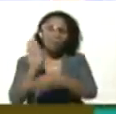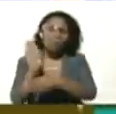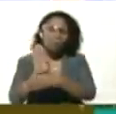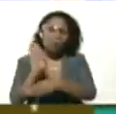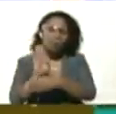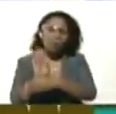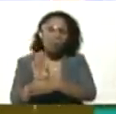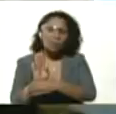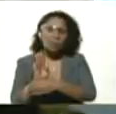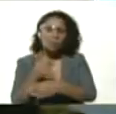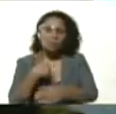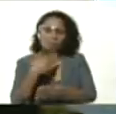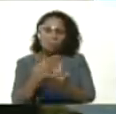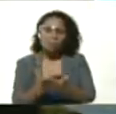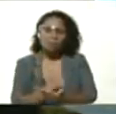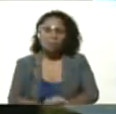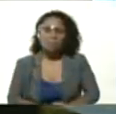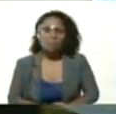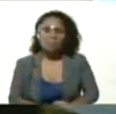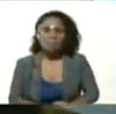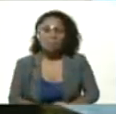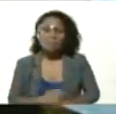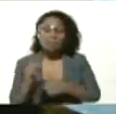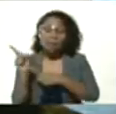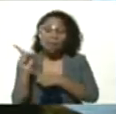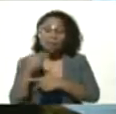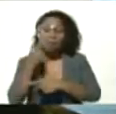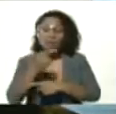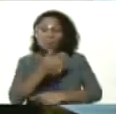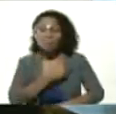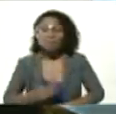posible, se los pido. Bien, allí lo dijo el presidente Nicolás Maduro.